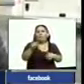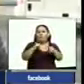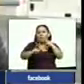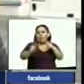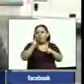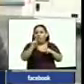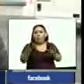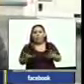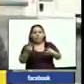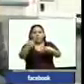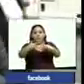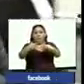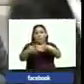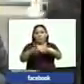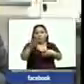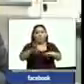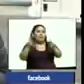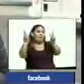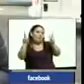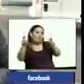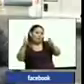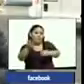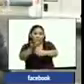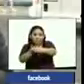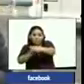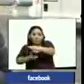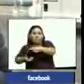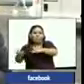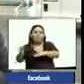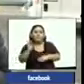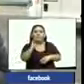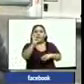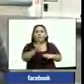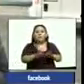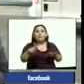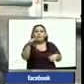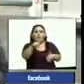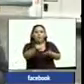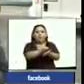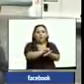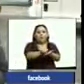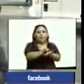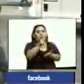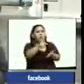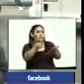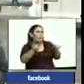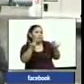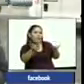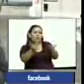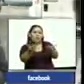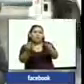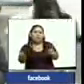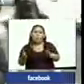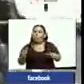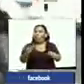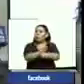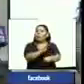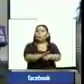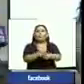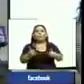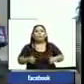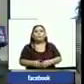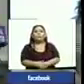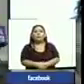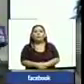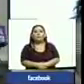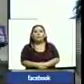cumplir las leyes federales de inmigración Advierte la coalición de inmigración de Nueva York este será un beneficio de carácter netamente estatal